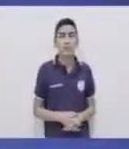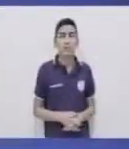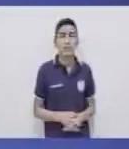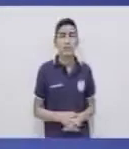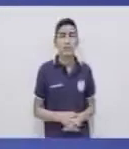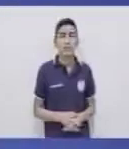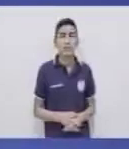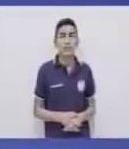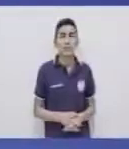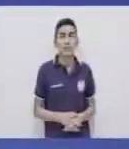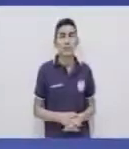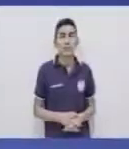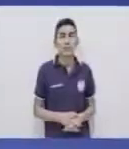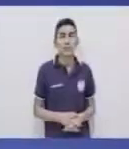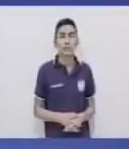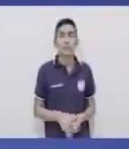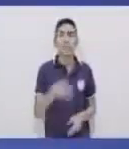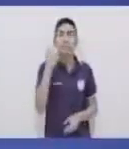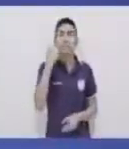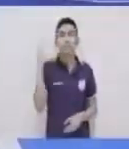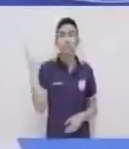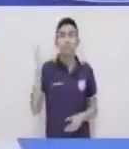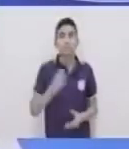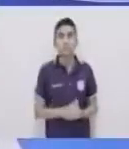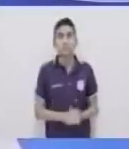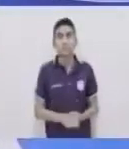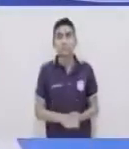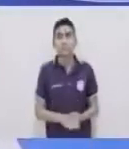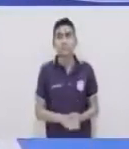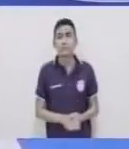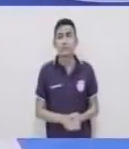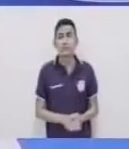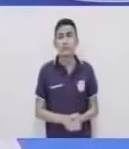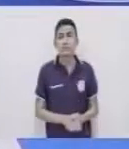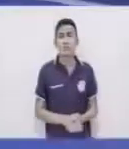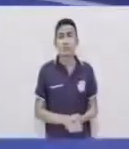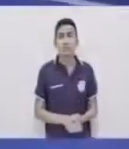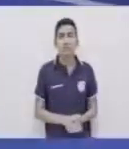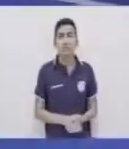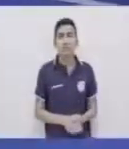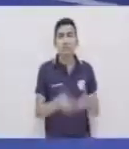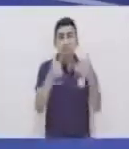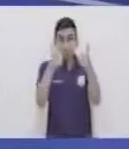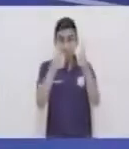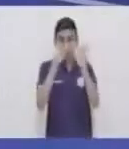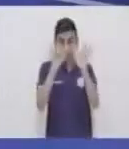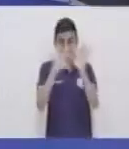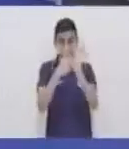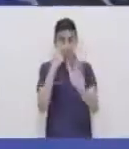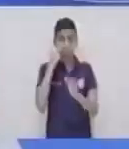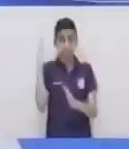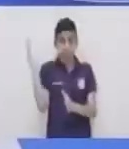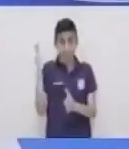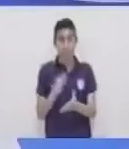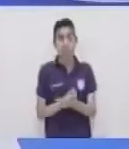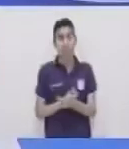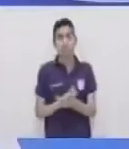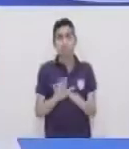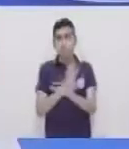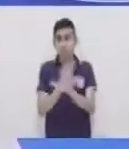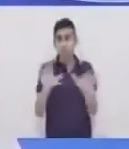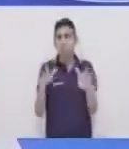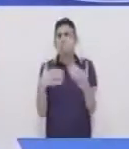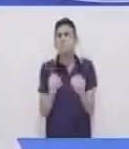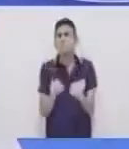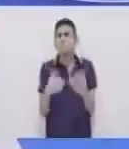Acuérdense que solo puedo poner el pie encima de ahí para adentro, ¿ok? Este recorrido